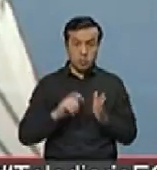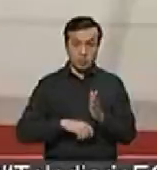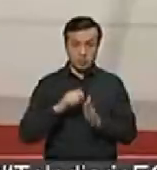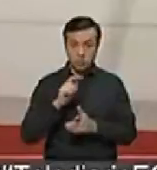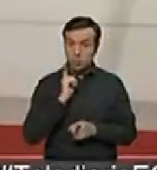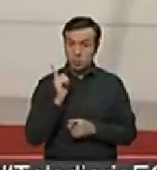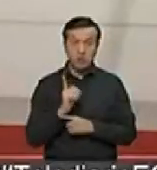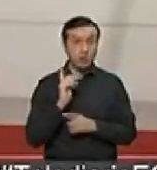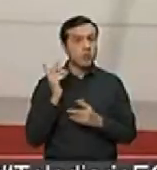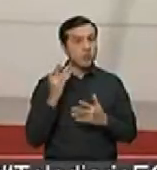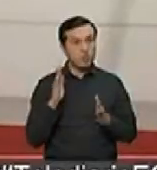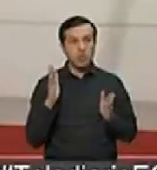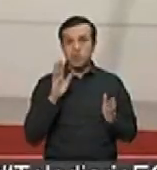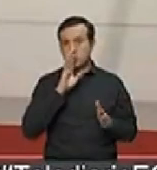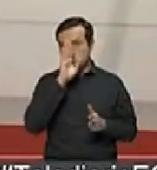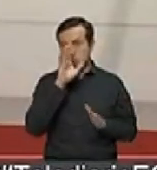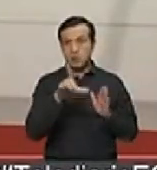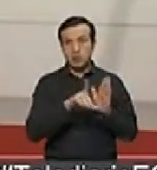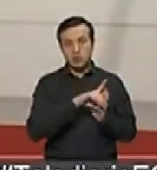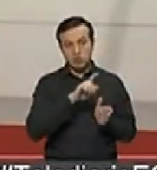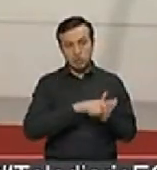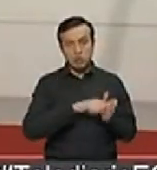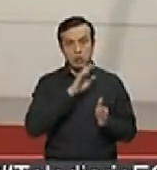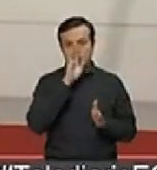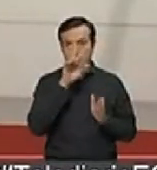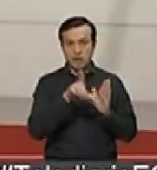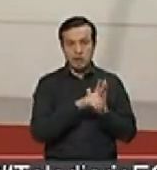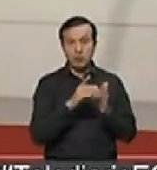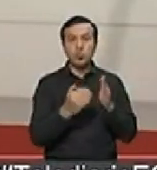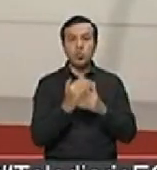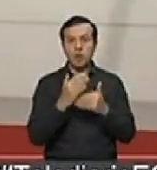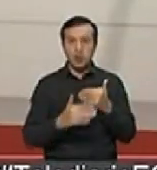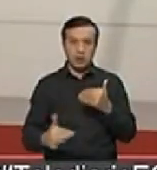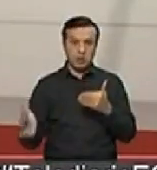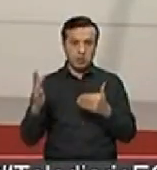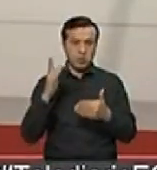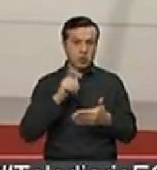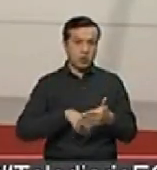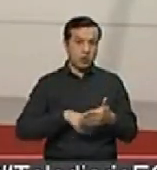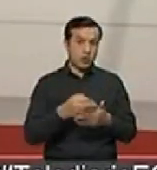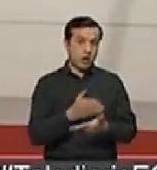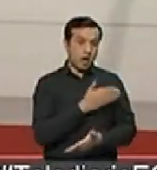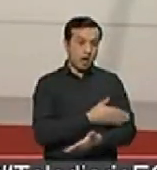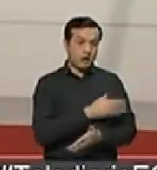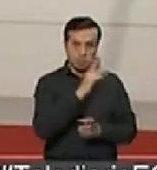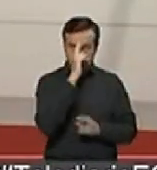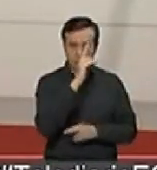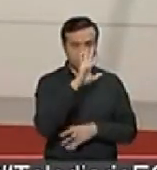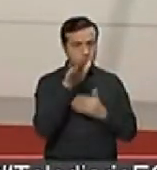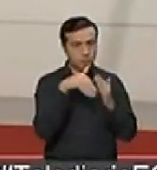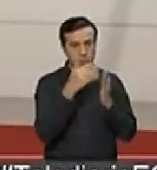aprobarse. Como todas las relaciones contractuales, la ley rige para lo venidero y las relaciones contractuales se respetan con todas